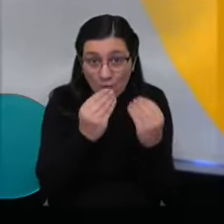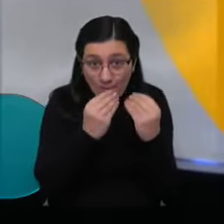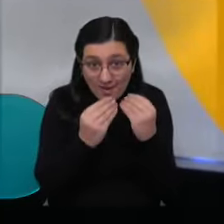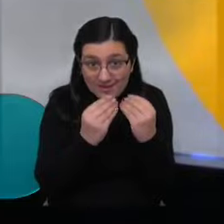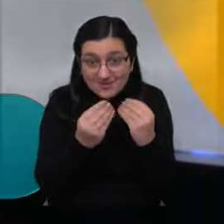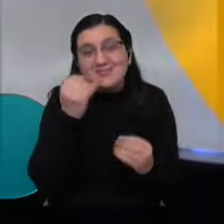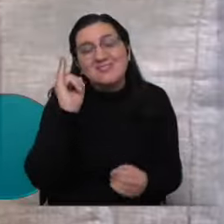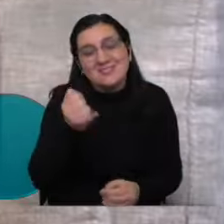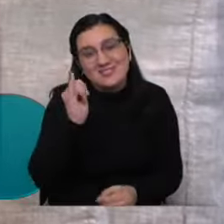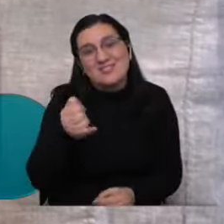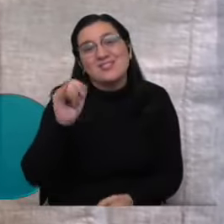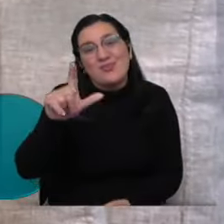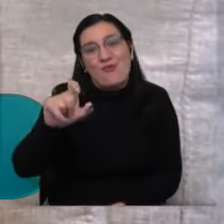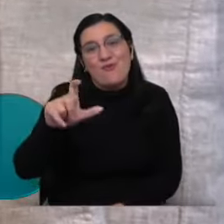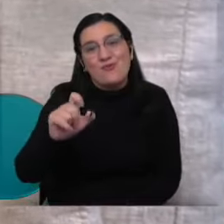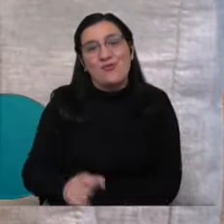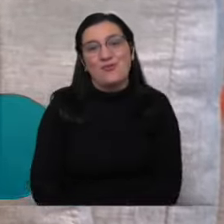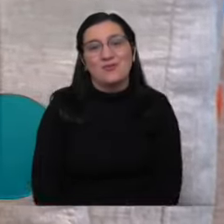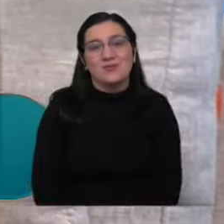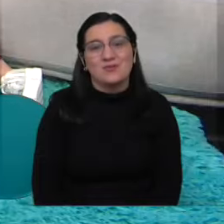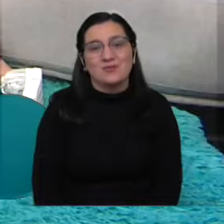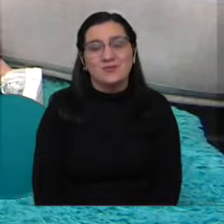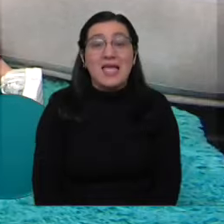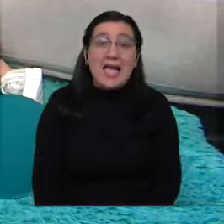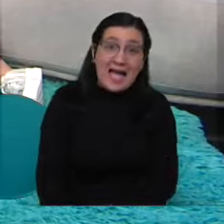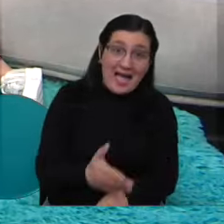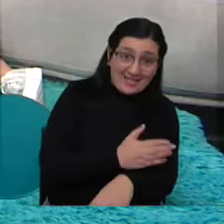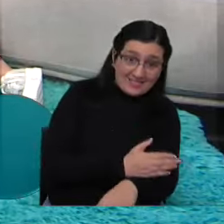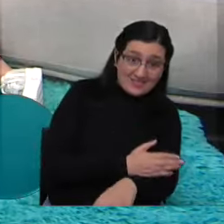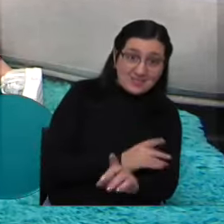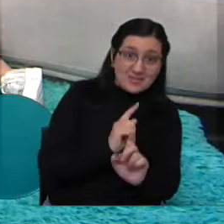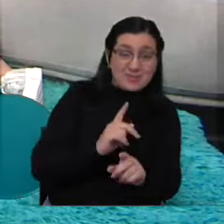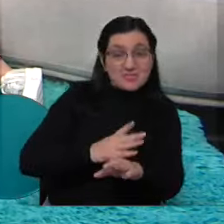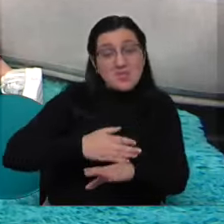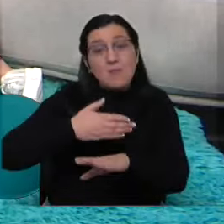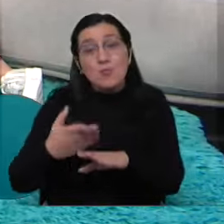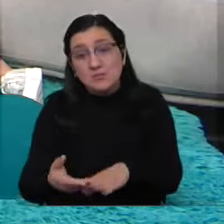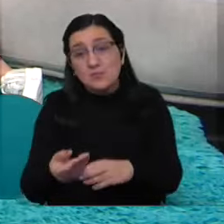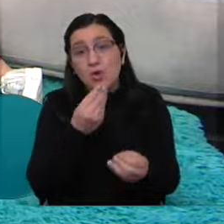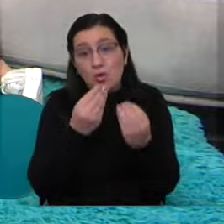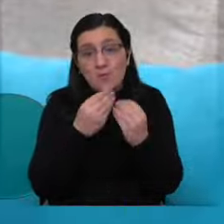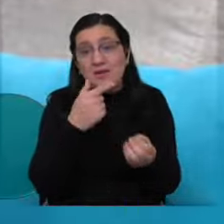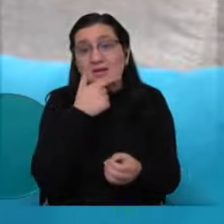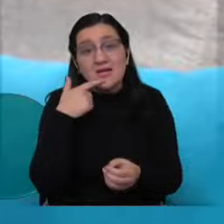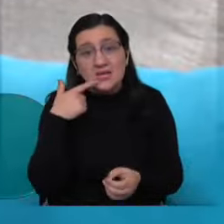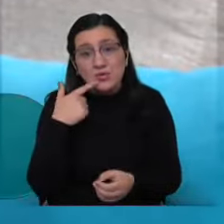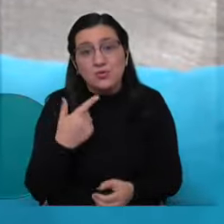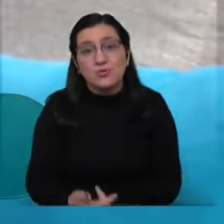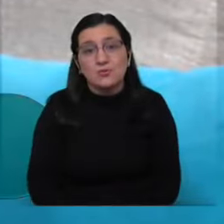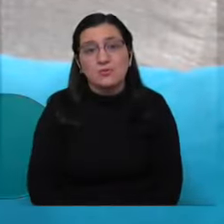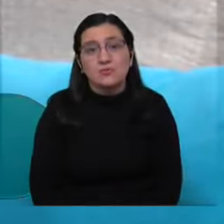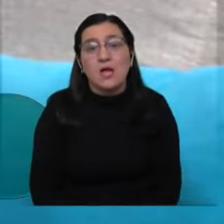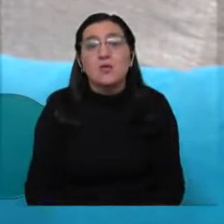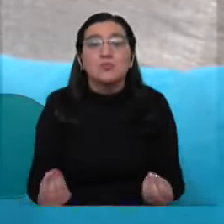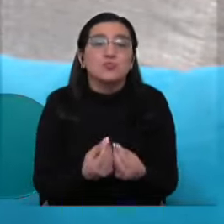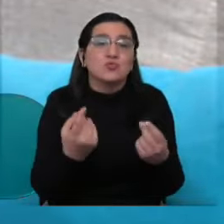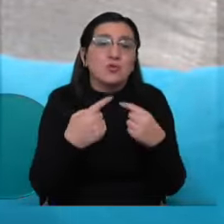esta función antes y después se puede comer rico hay de todo un